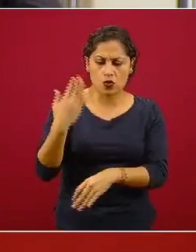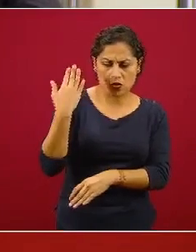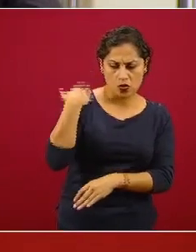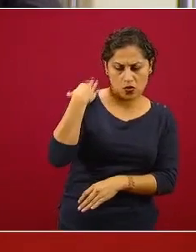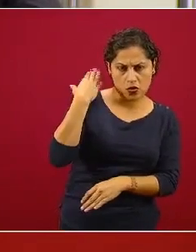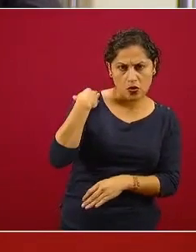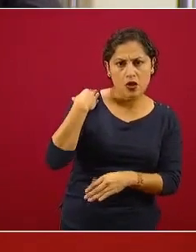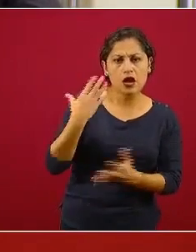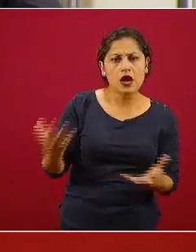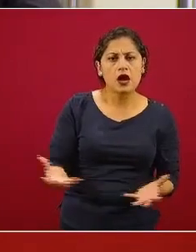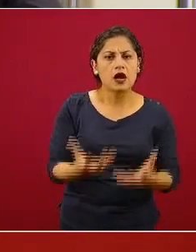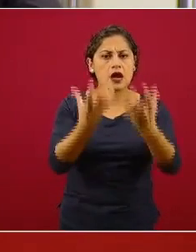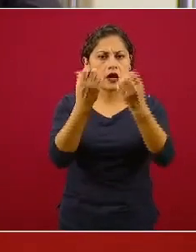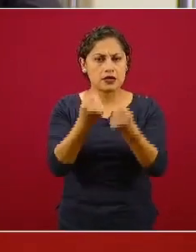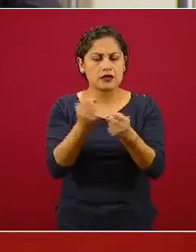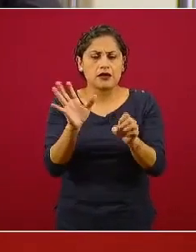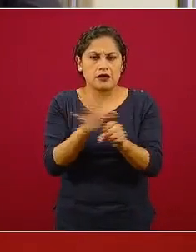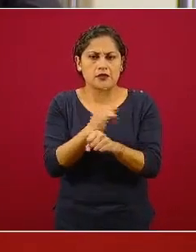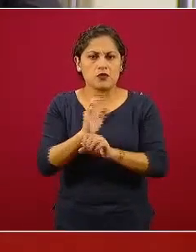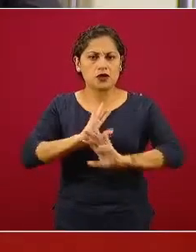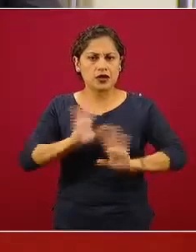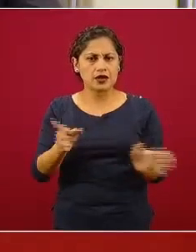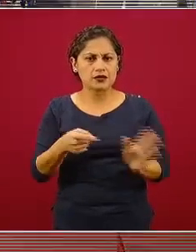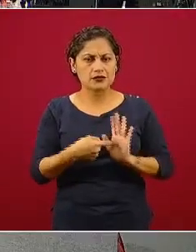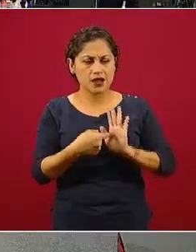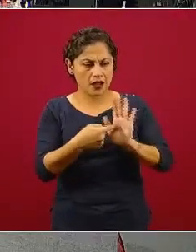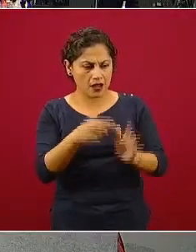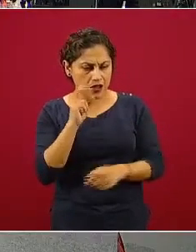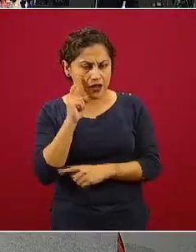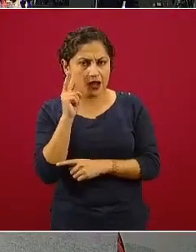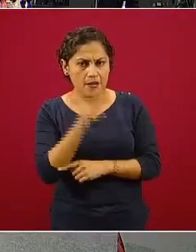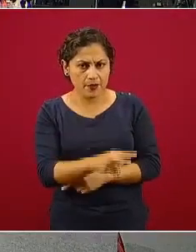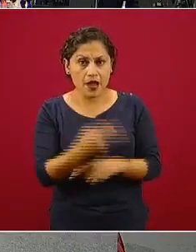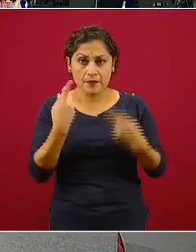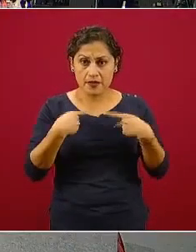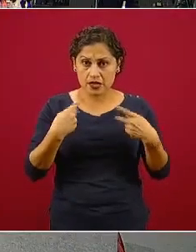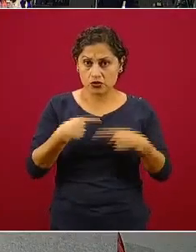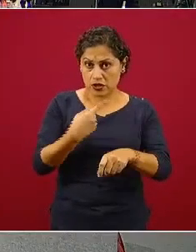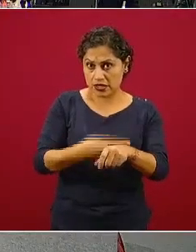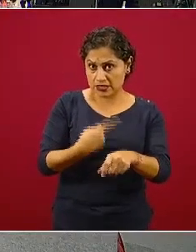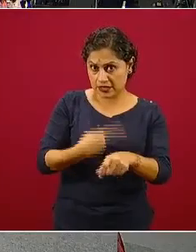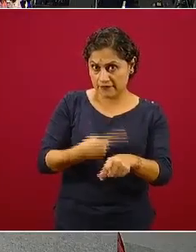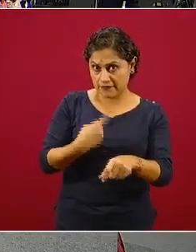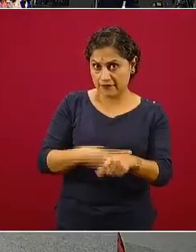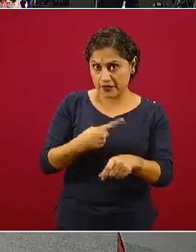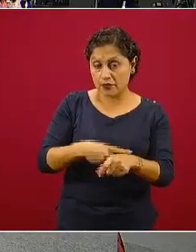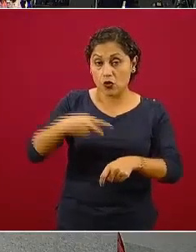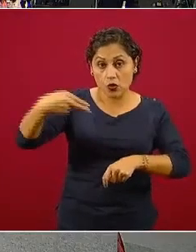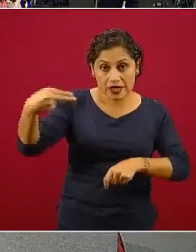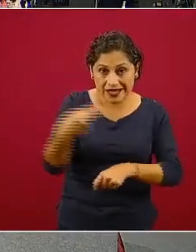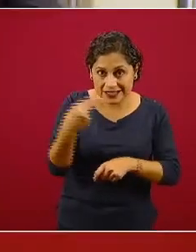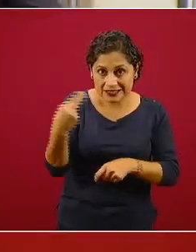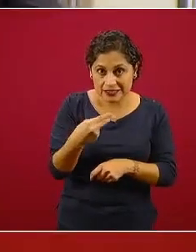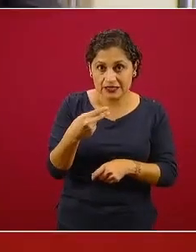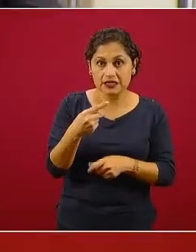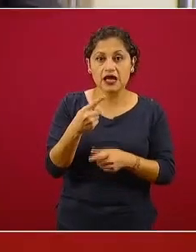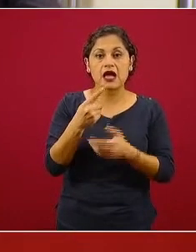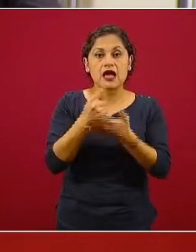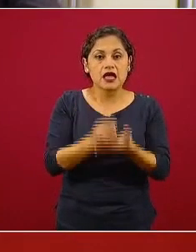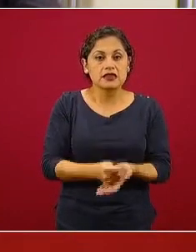viendo y todas las consecuencias que puede generar las secuelas un paciente con COVID, va a necesitar terapia respiratoria.